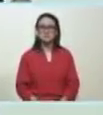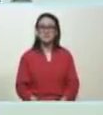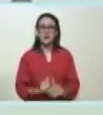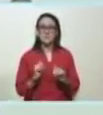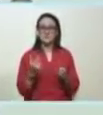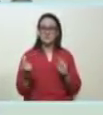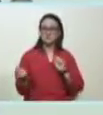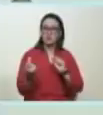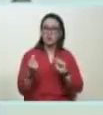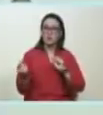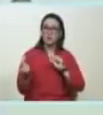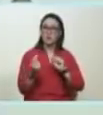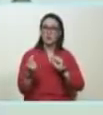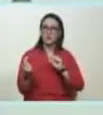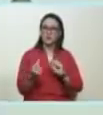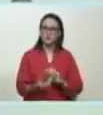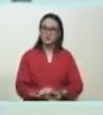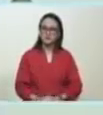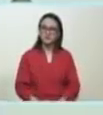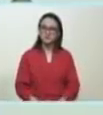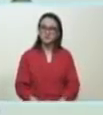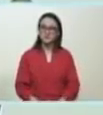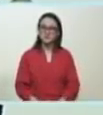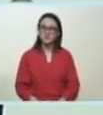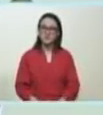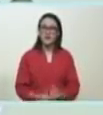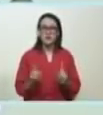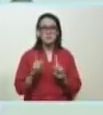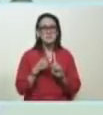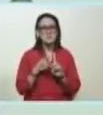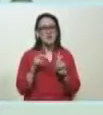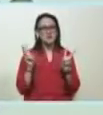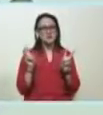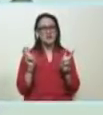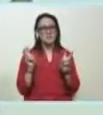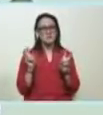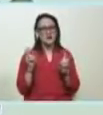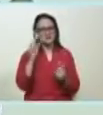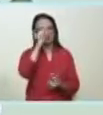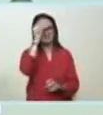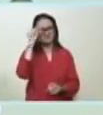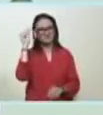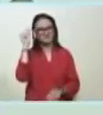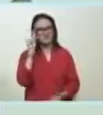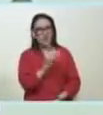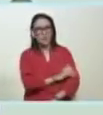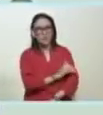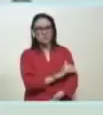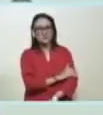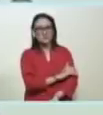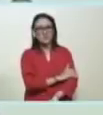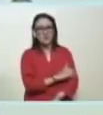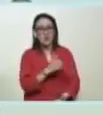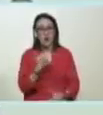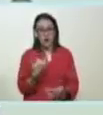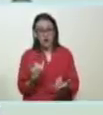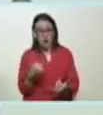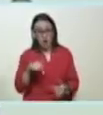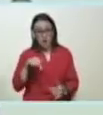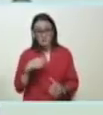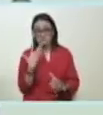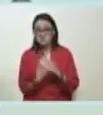comenzaron los debates. Y el primer tema que puso el señor Julio Borges, hoy prófugo de la